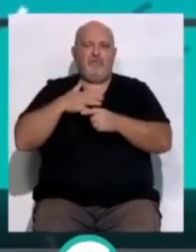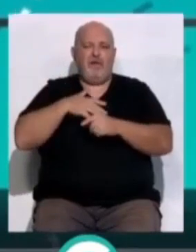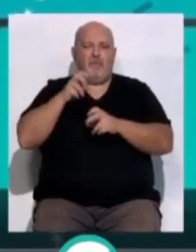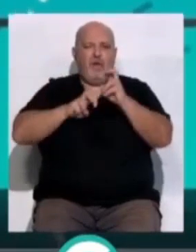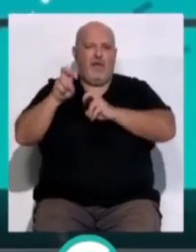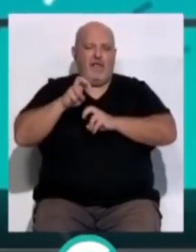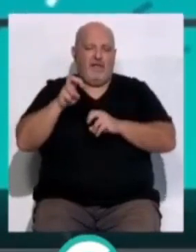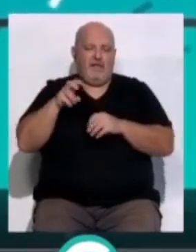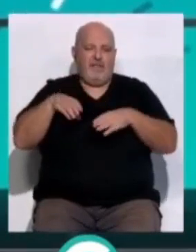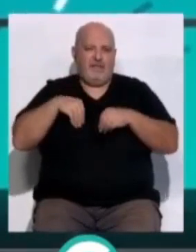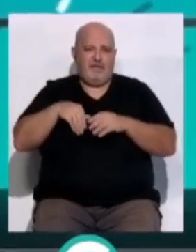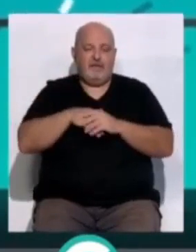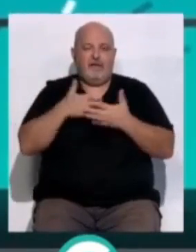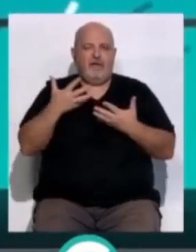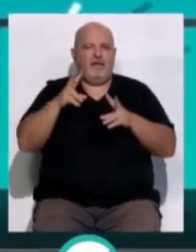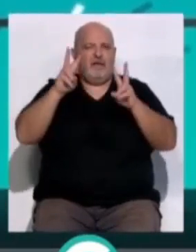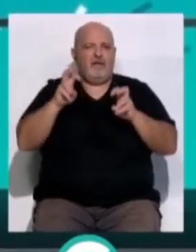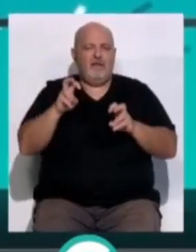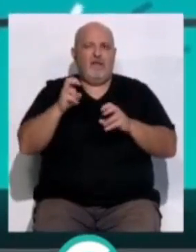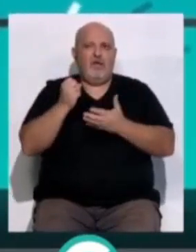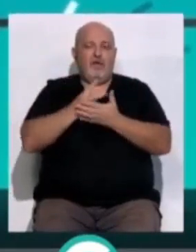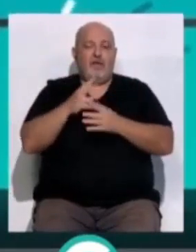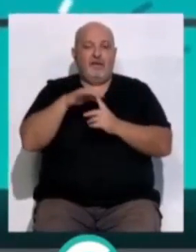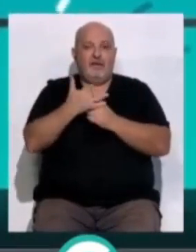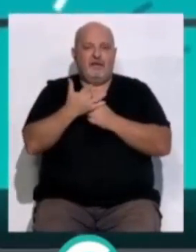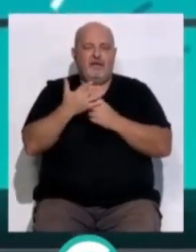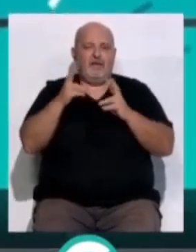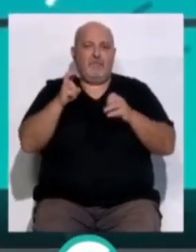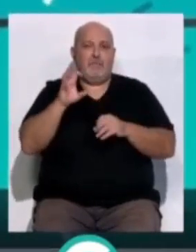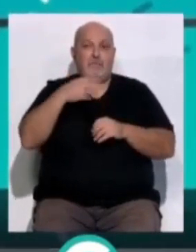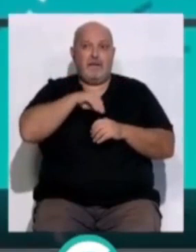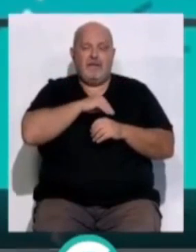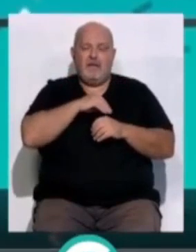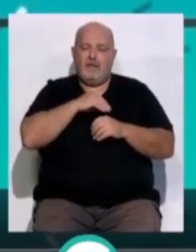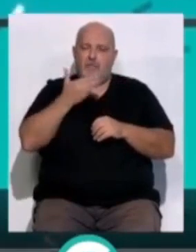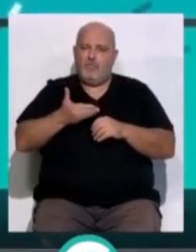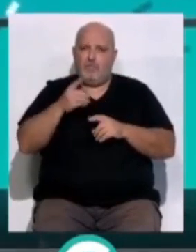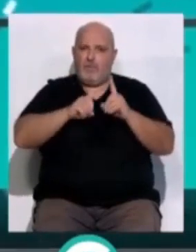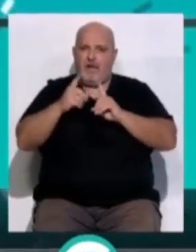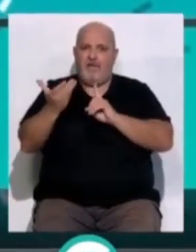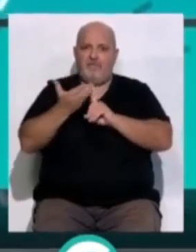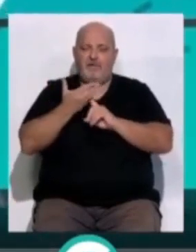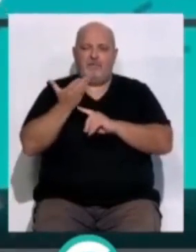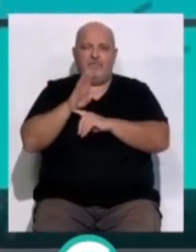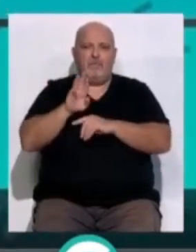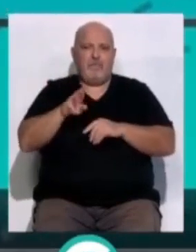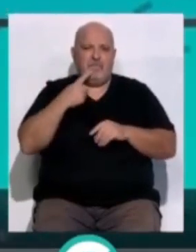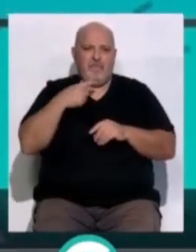está dispuesto a aceptar. Para tratar de revertir esta situación en la que el país se juega mucho, según los representantes del